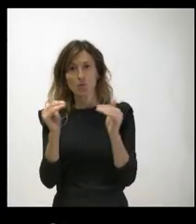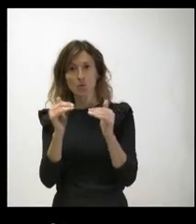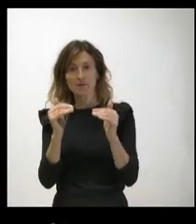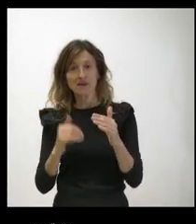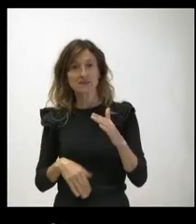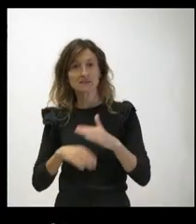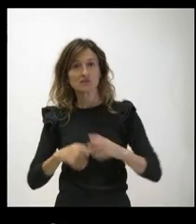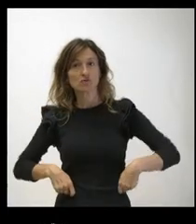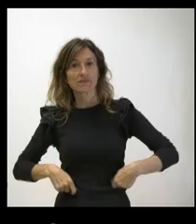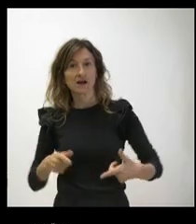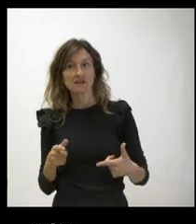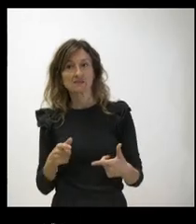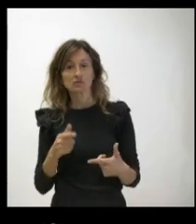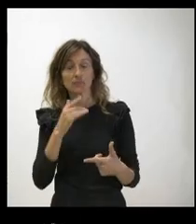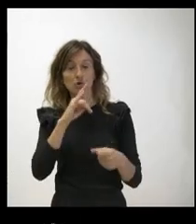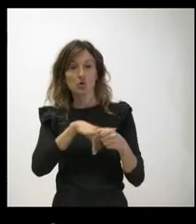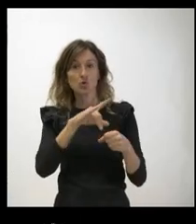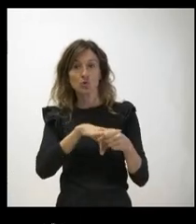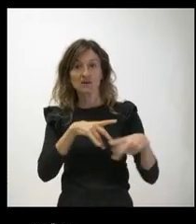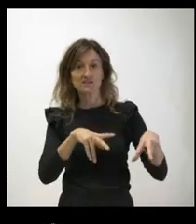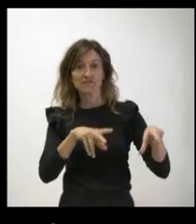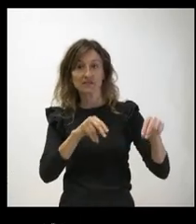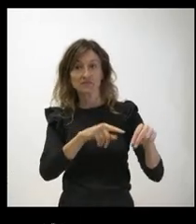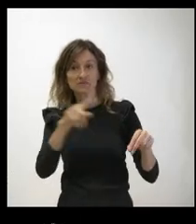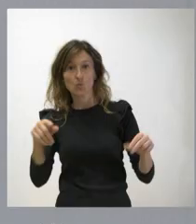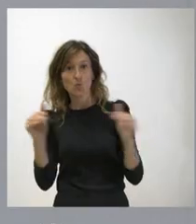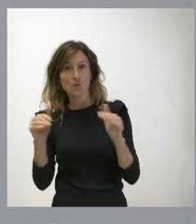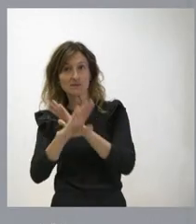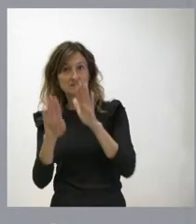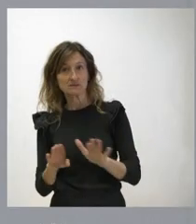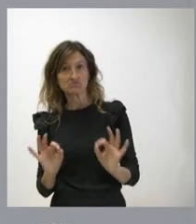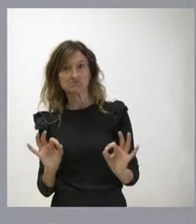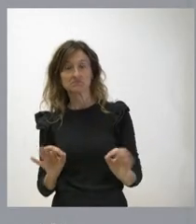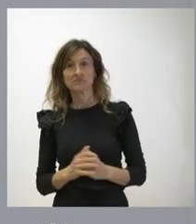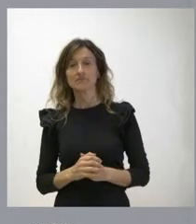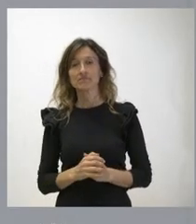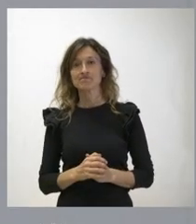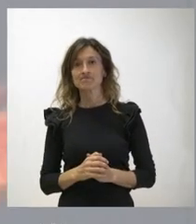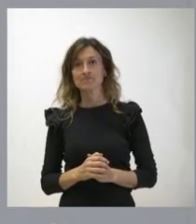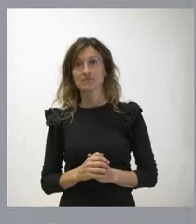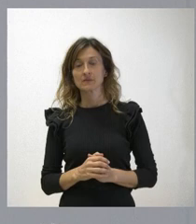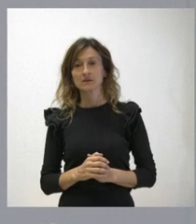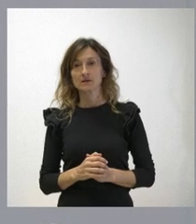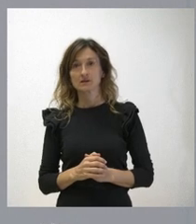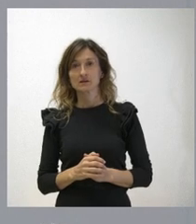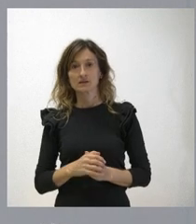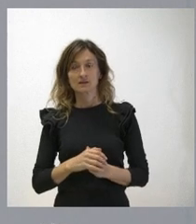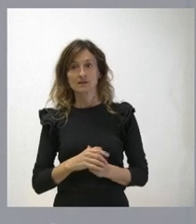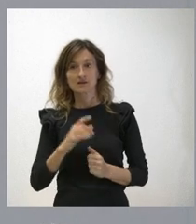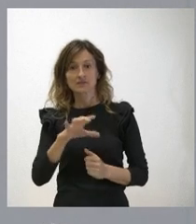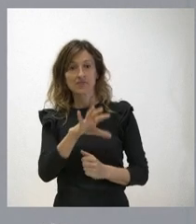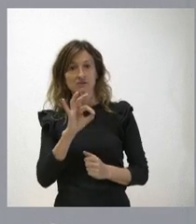gasto si el lunes terminan de limar El el presupuesto pues lo que decidamos el jueves se lo comunicaremos